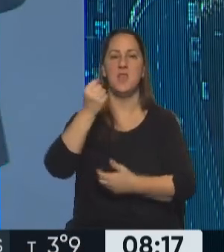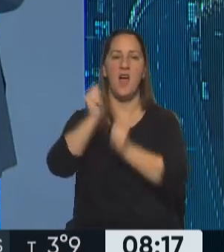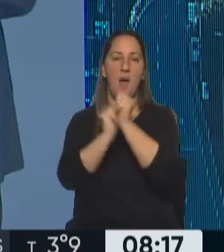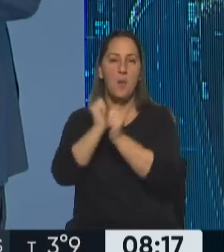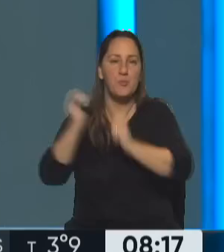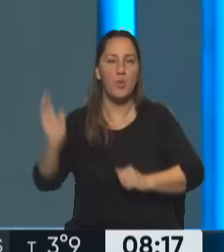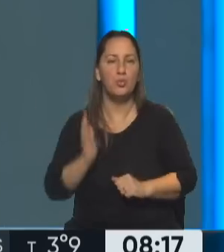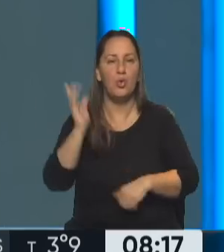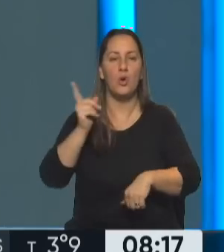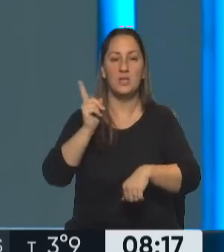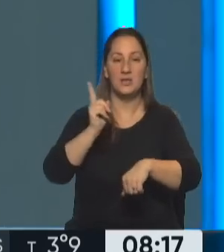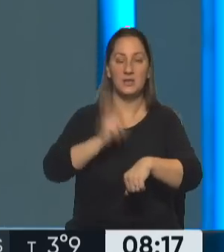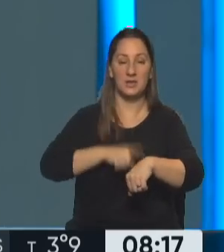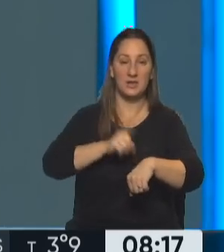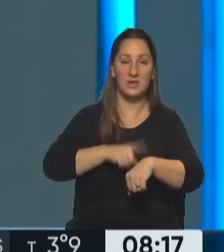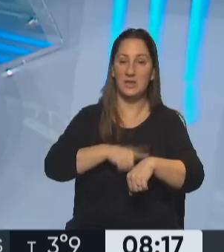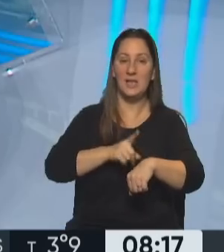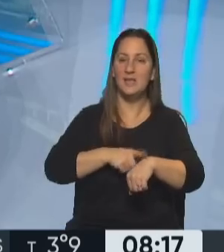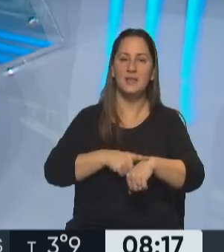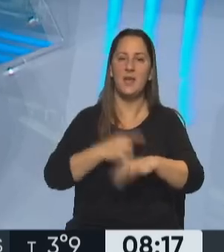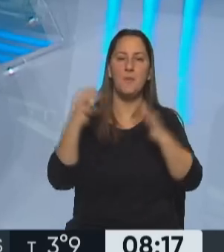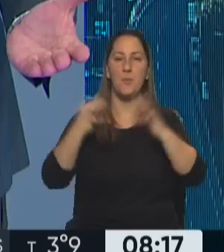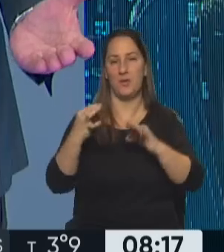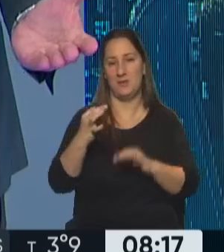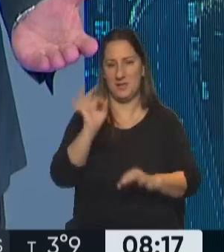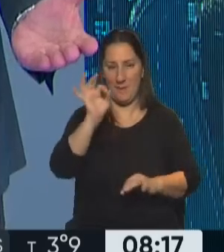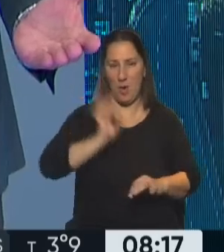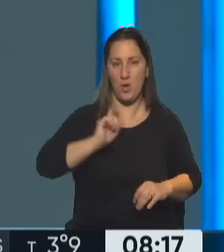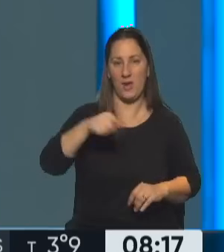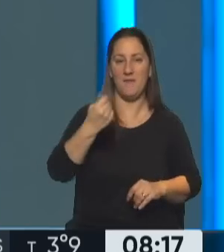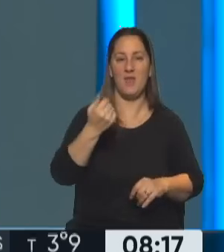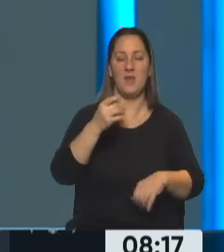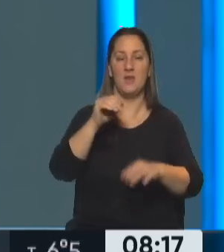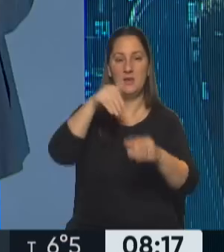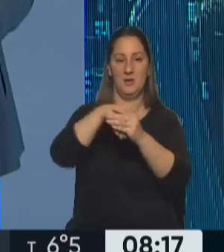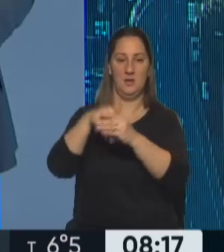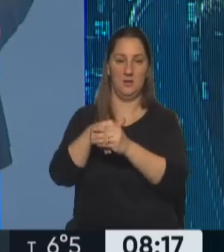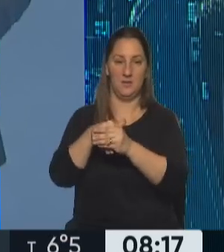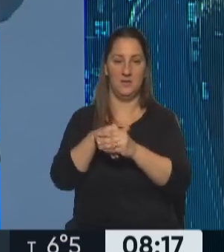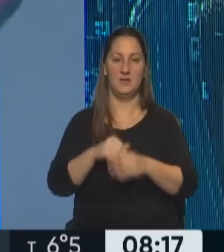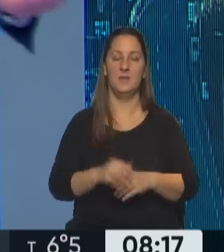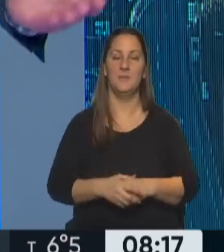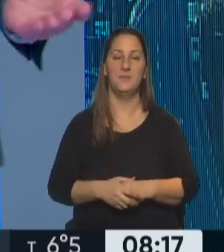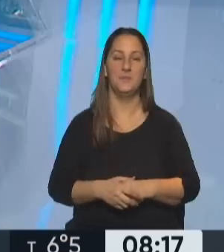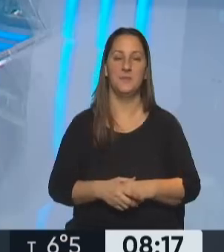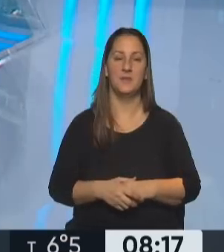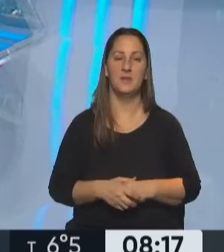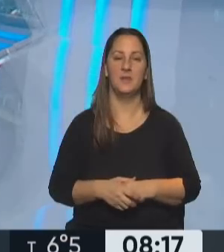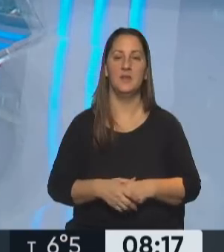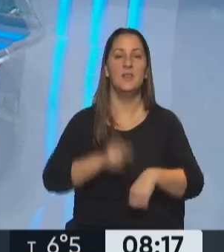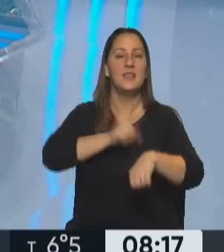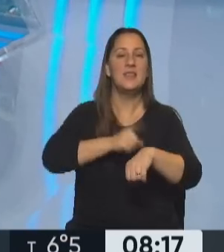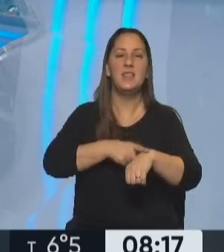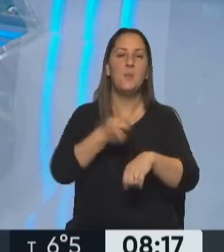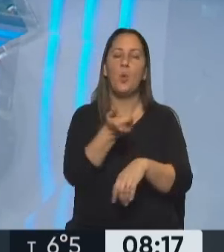y demás. ¿Cuánto tiene en términos de...? En términos reales, porque el año que viene es un año electoral. Eso lo hacen los candidatos, ¿no? Las 100 horas. La primera 100 horas, los primeros